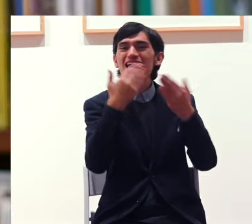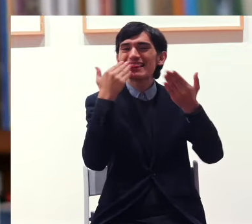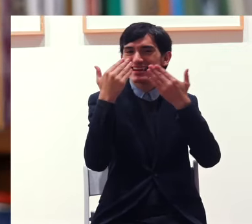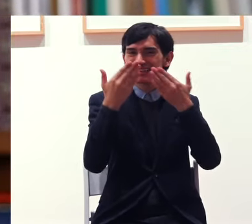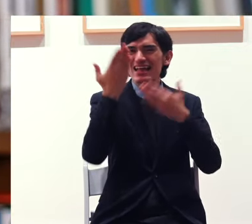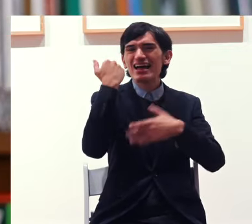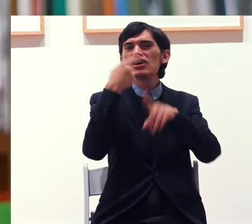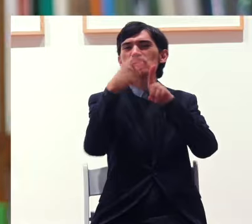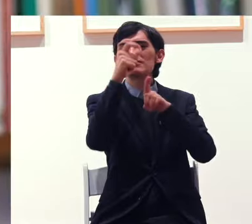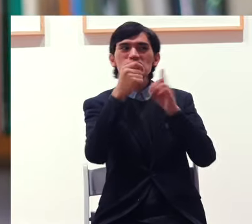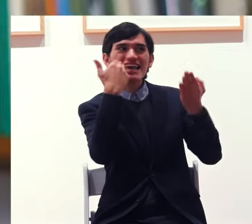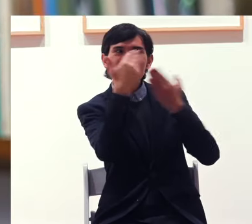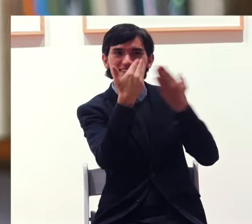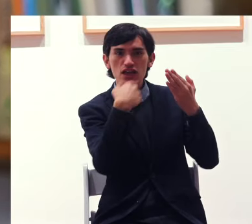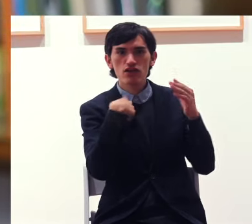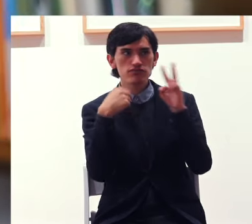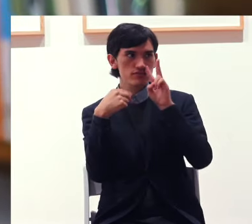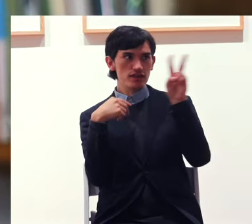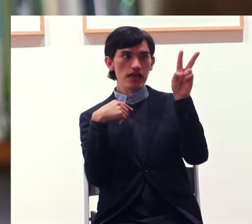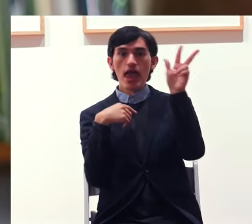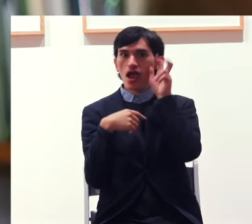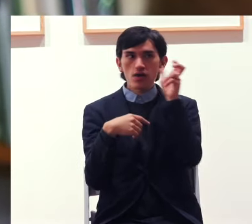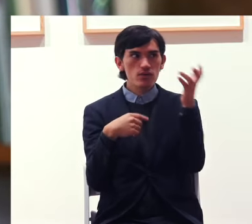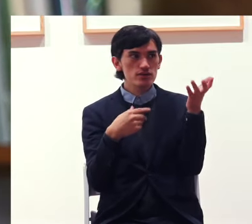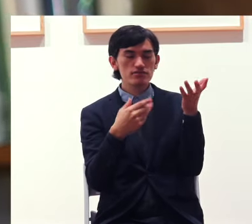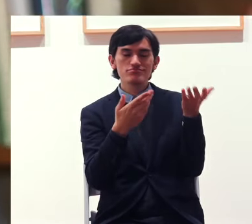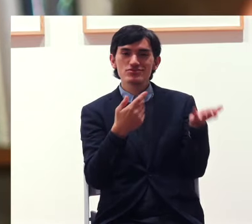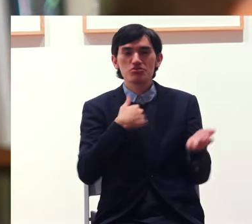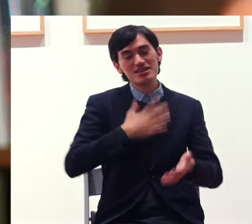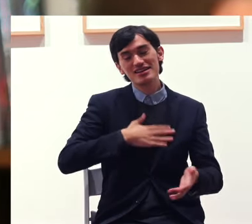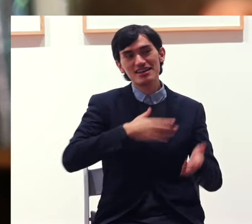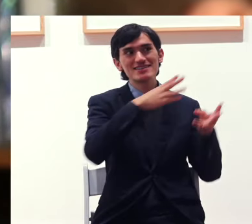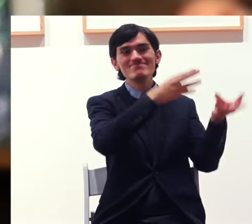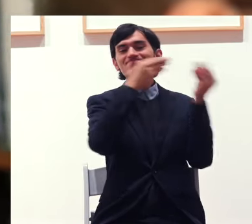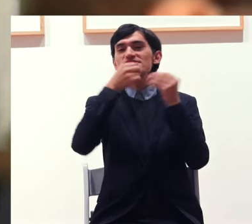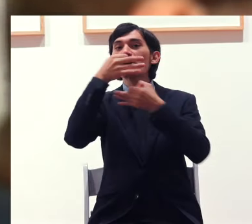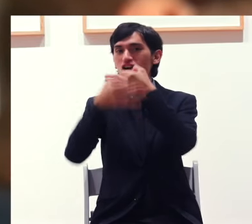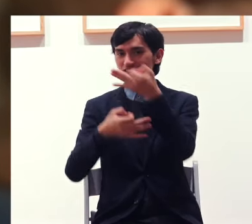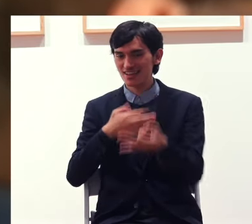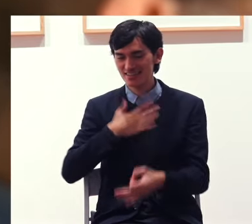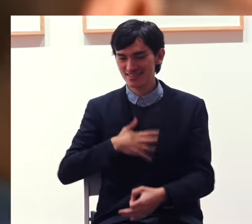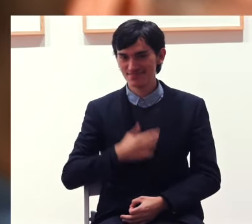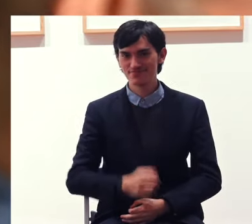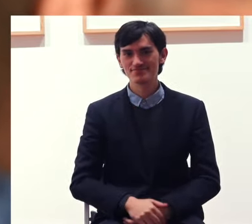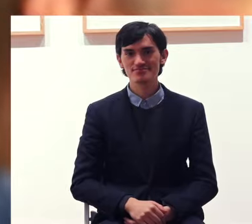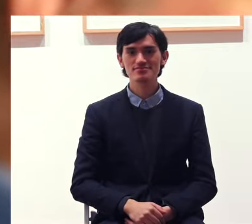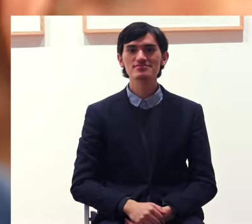voz en una entrevista que le hicieron a él, y me pareció que se los quería contar.